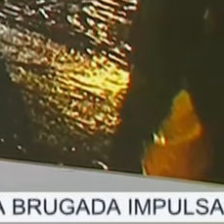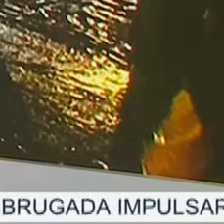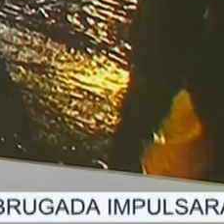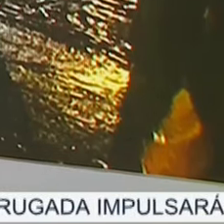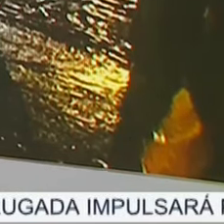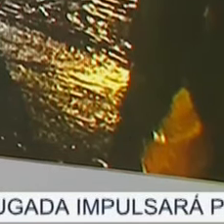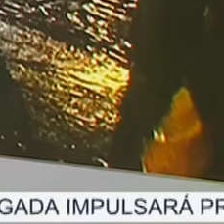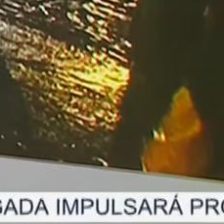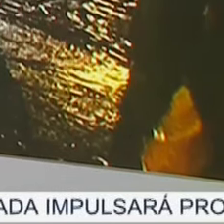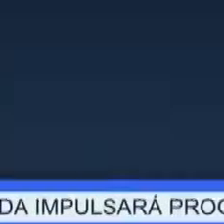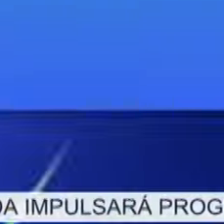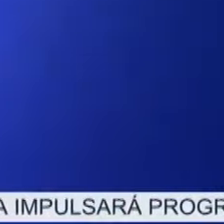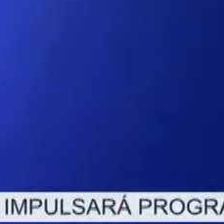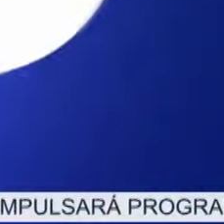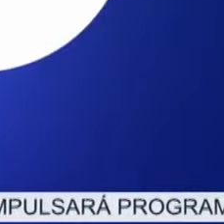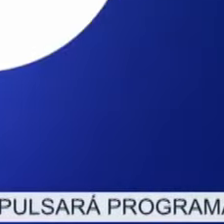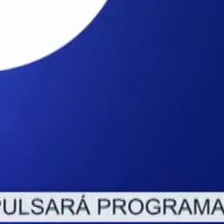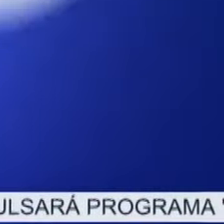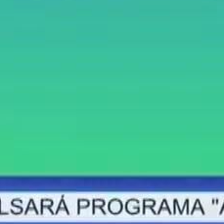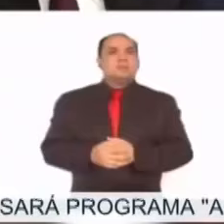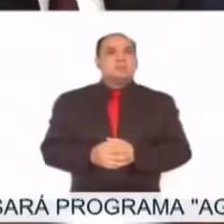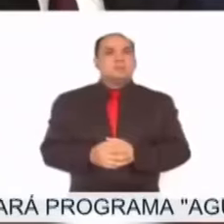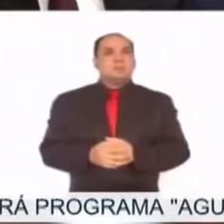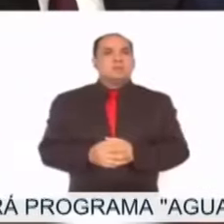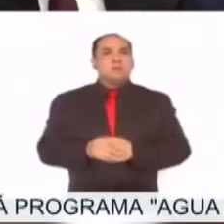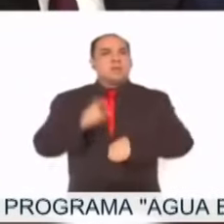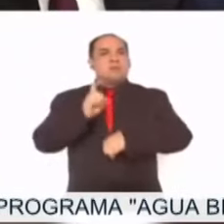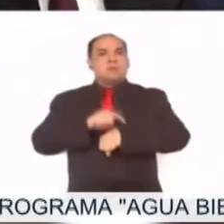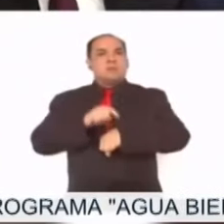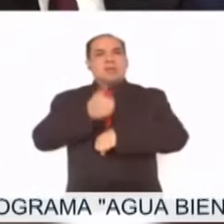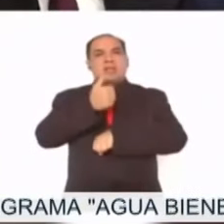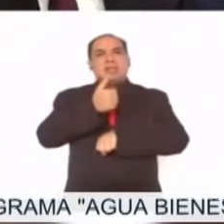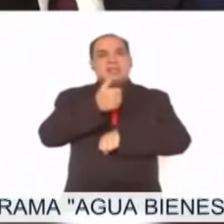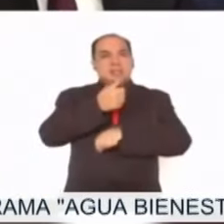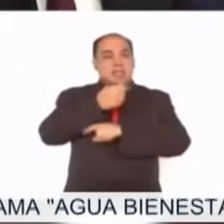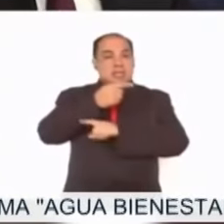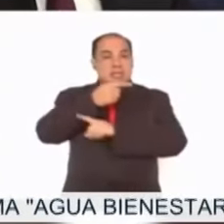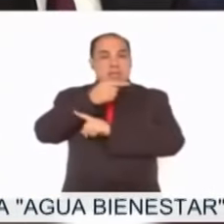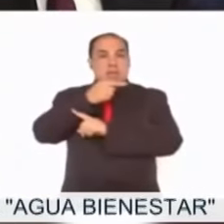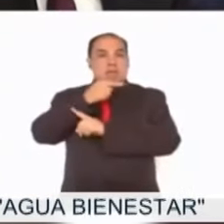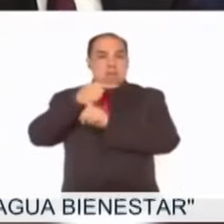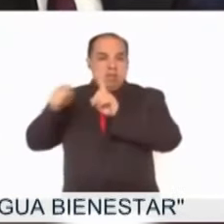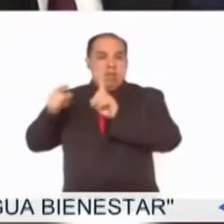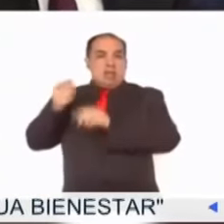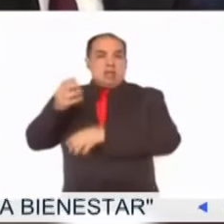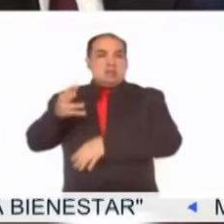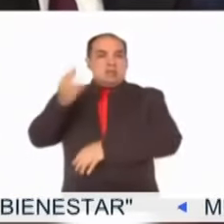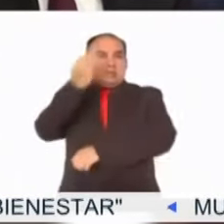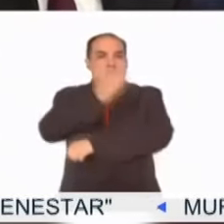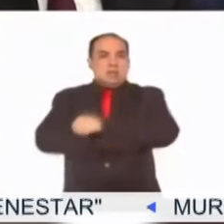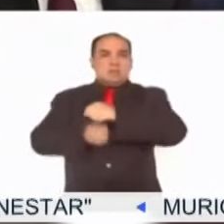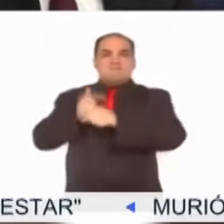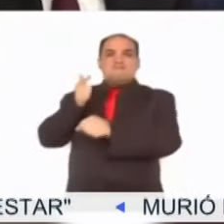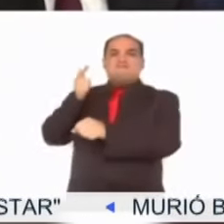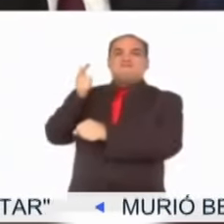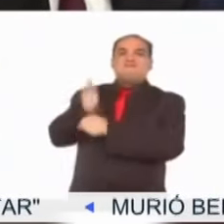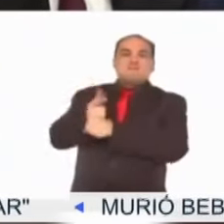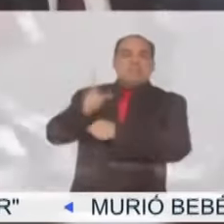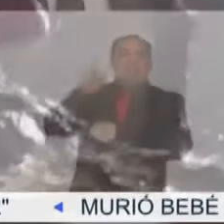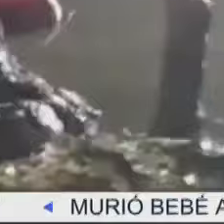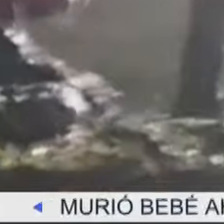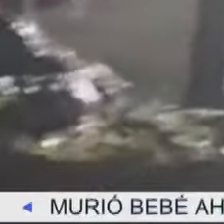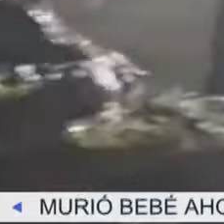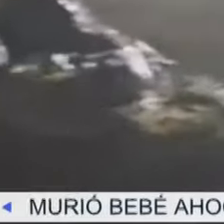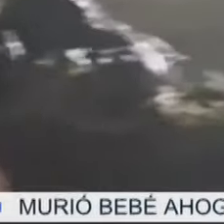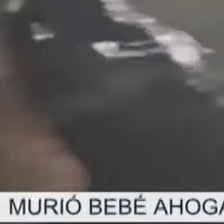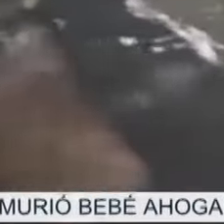del pasado domingo. A las 6:30 de la tarde nos enteramos de que estaba ya la situación muy difícil con